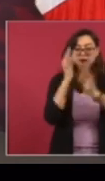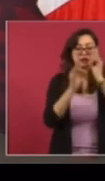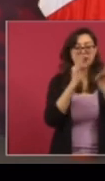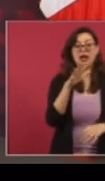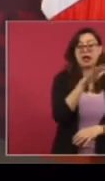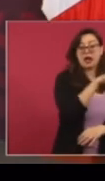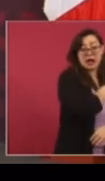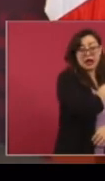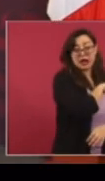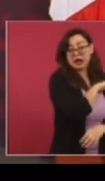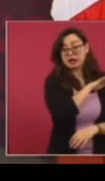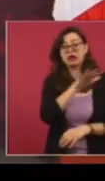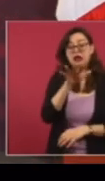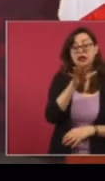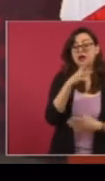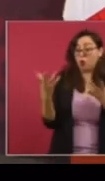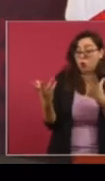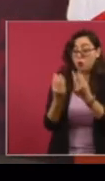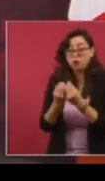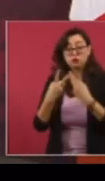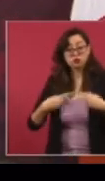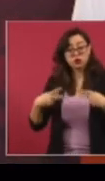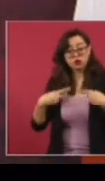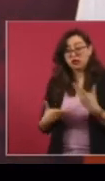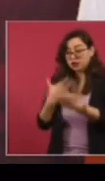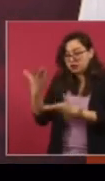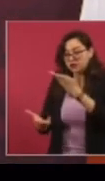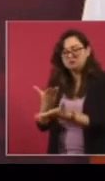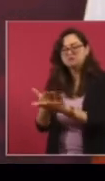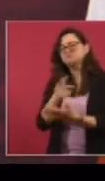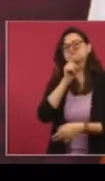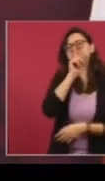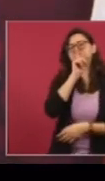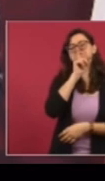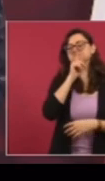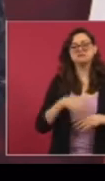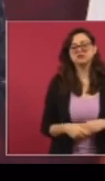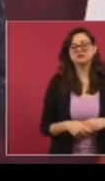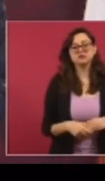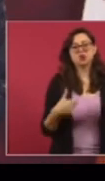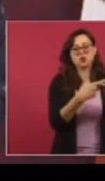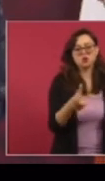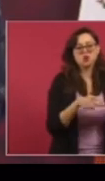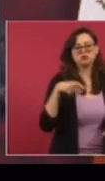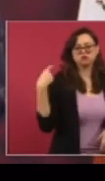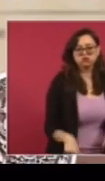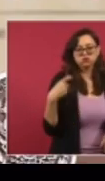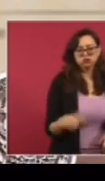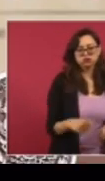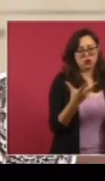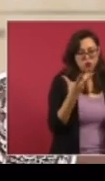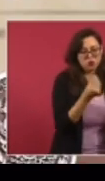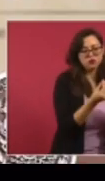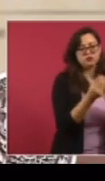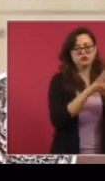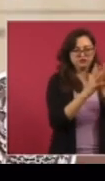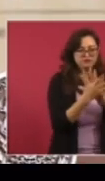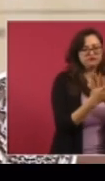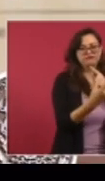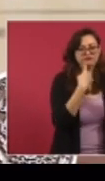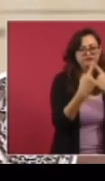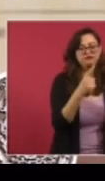al final ese dinero que se debería de estar usando para impulsar y detonar la economía apoyar las empresas para